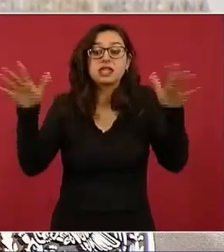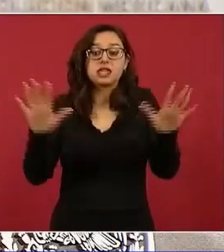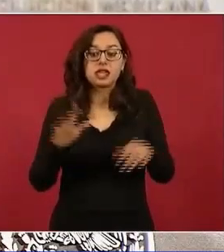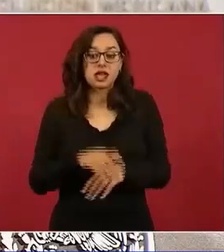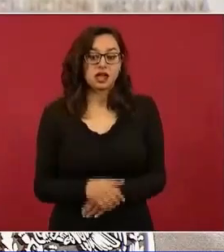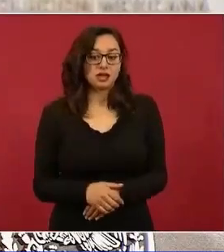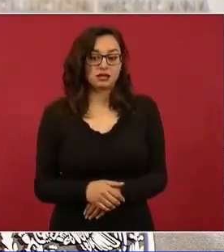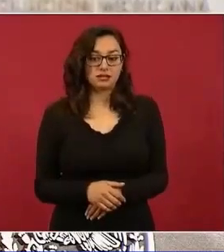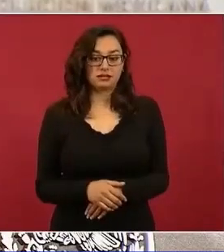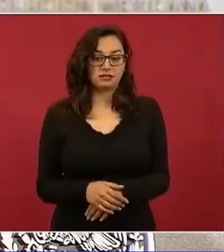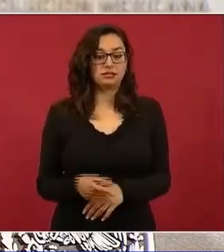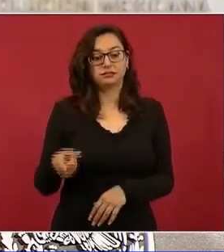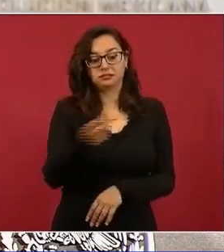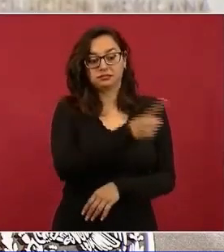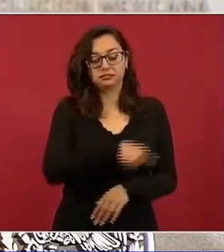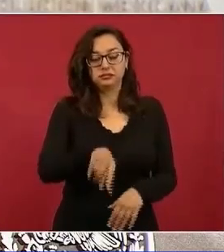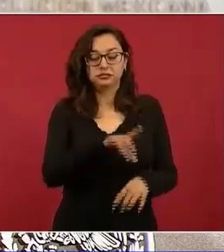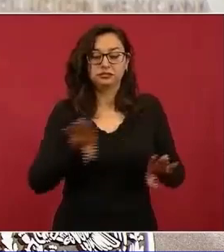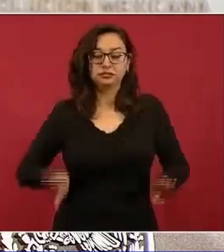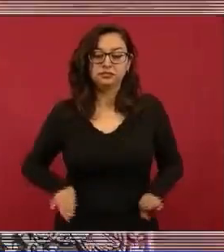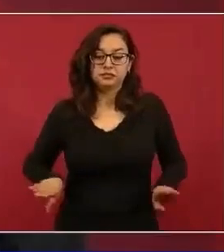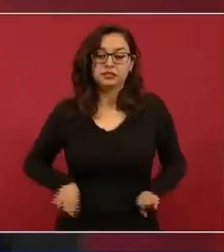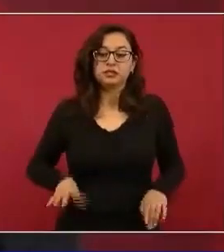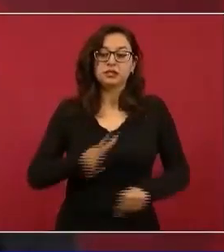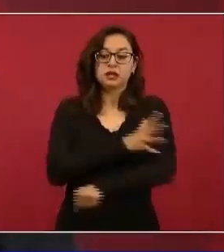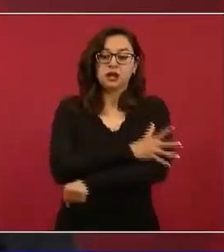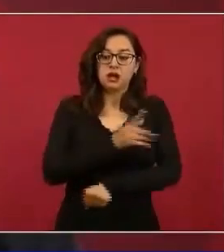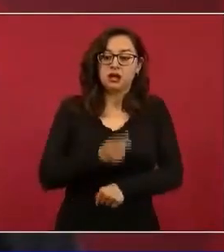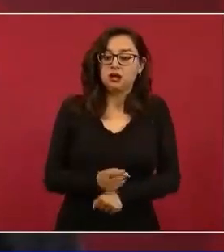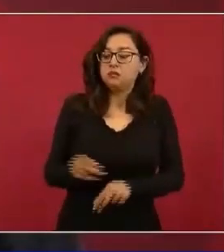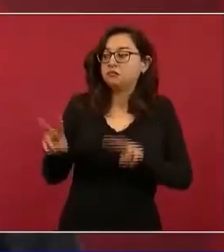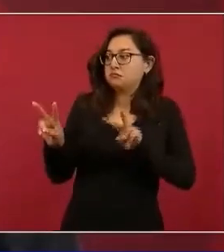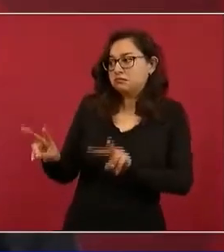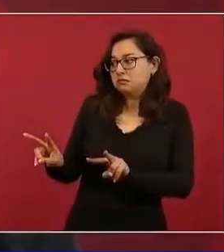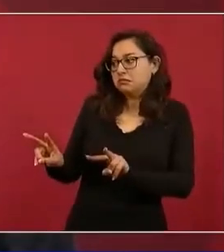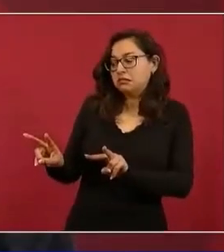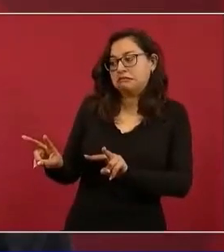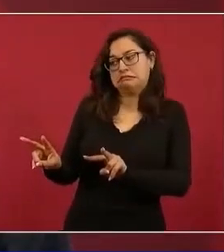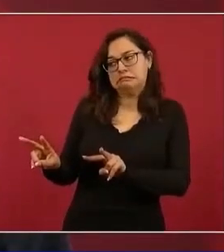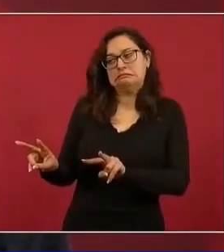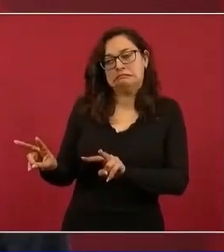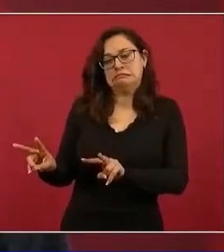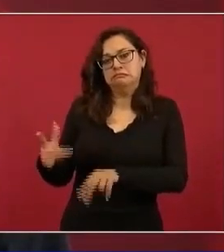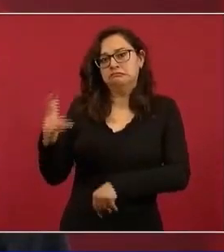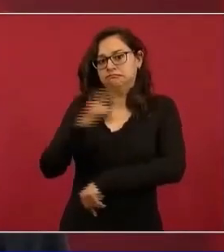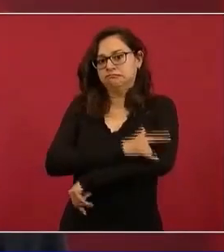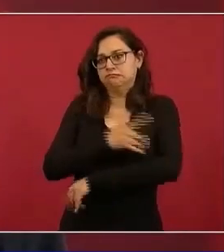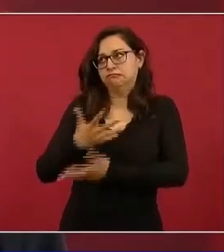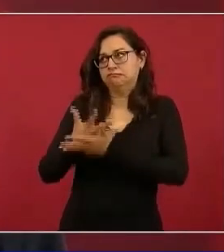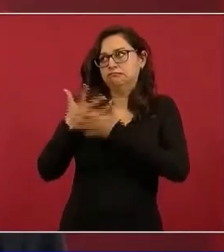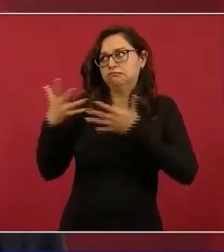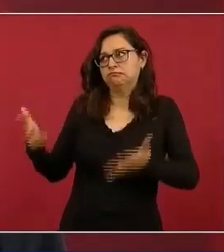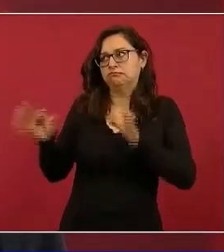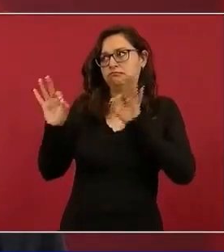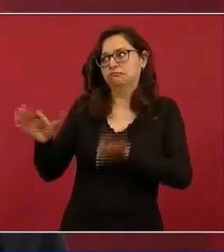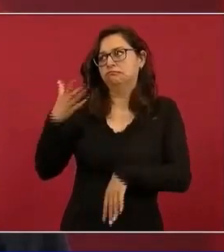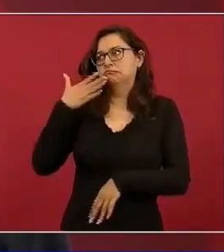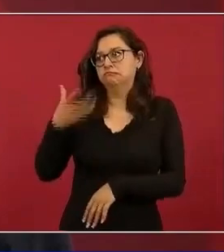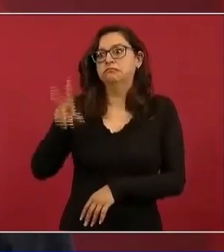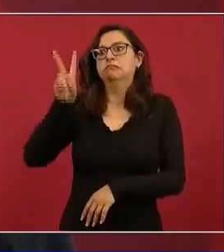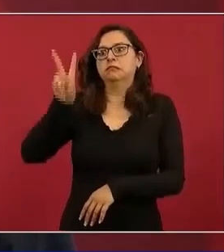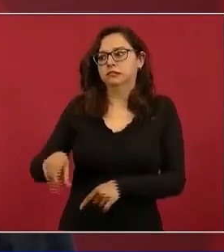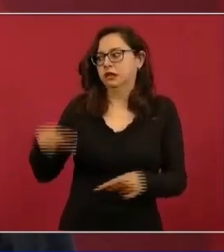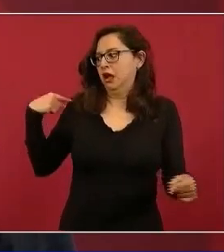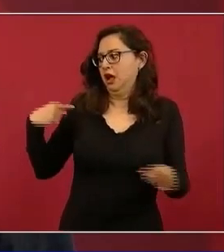estoy viendo de que sí es una obra importante, que se hizo en tiempo